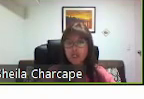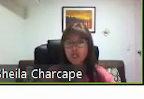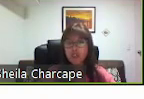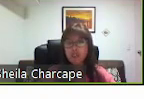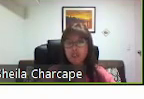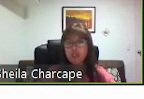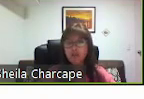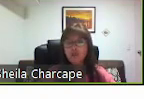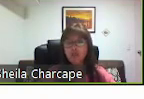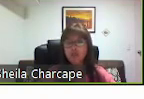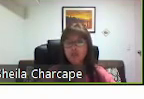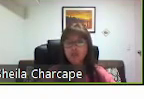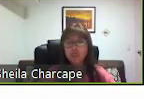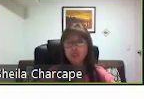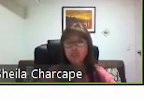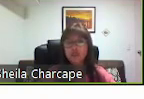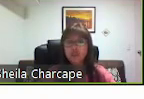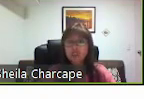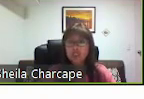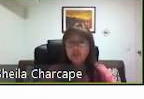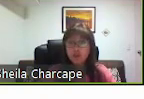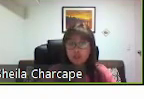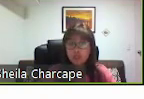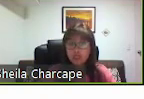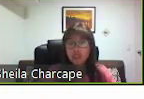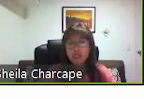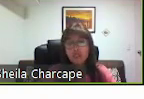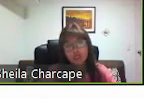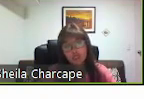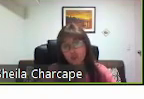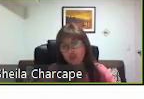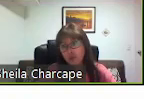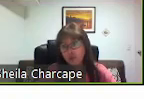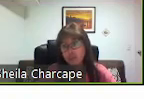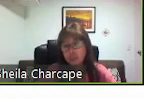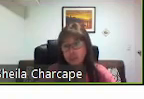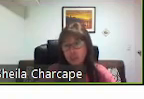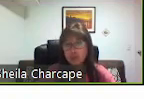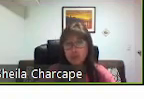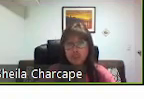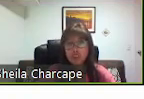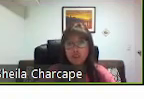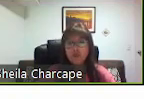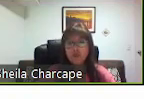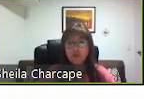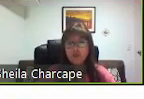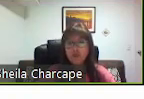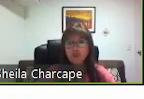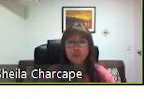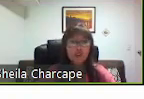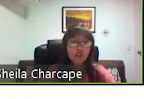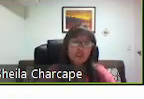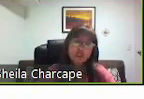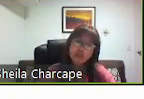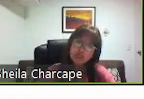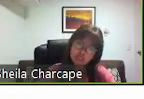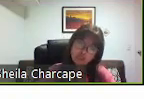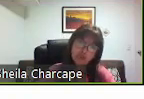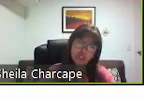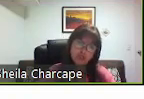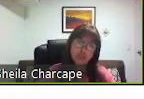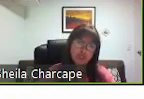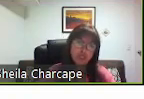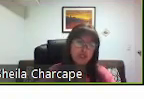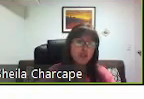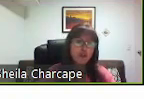fiscal podrá iniciar una investigación y si se demuestra, obviamente están salvando ustedes a un menor, ¿no? Si no, si de repente sí